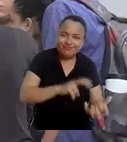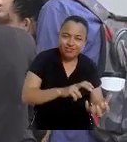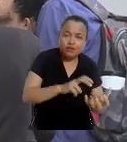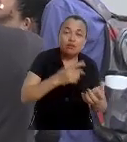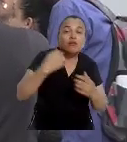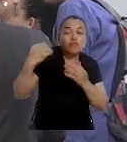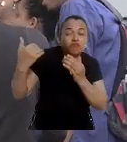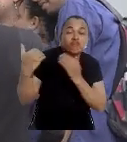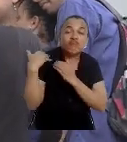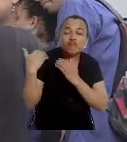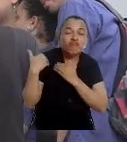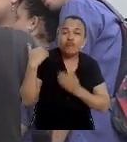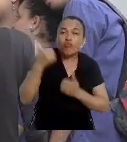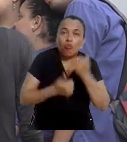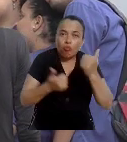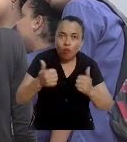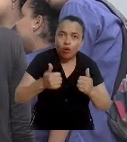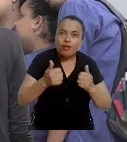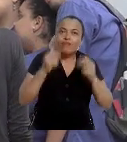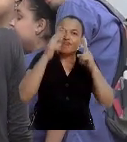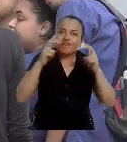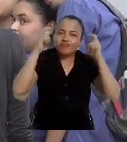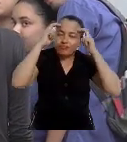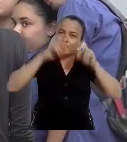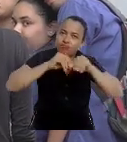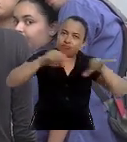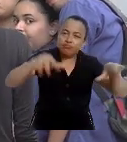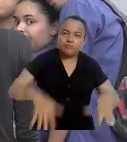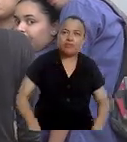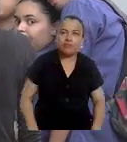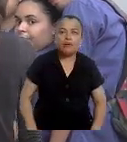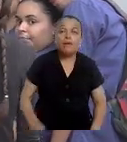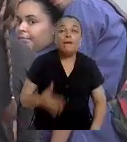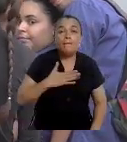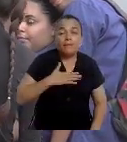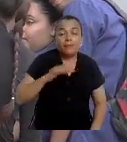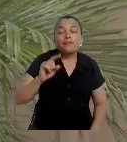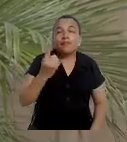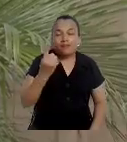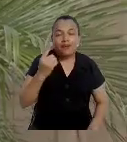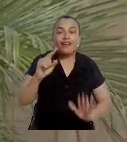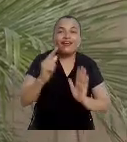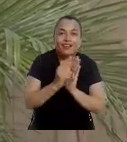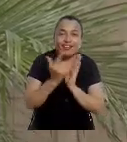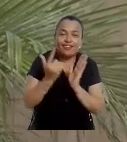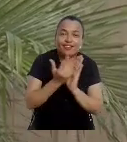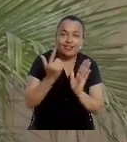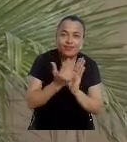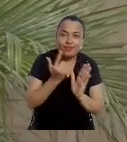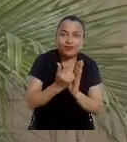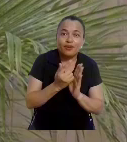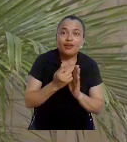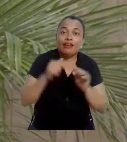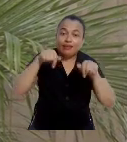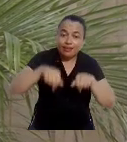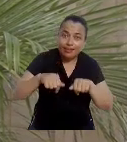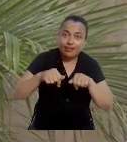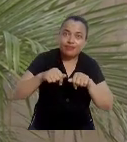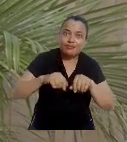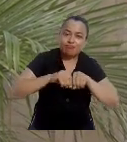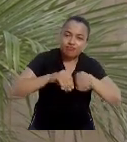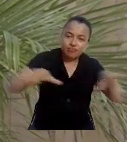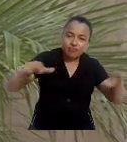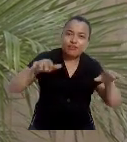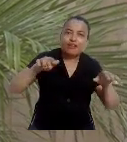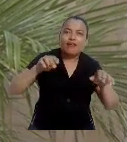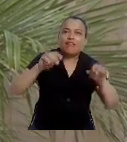principalmente como científicos estamos en la obligación de extender el conocimiento mi primer libro y que se haya lanzado